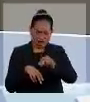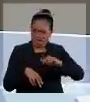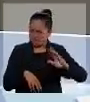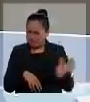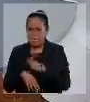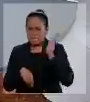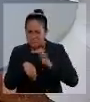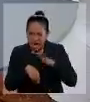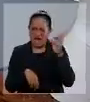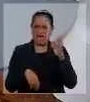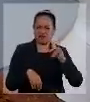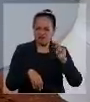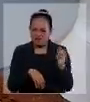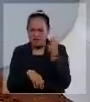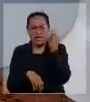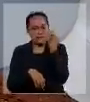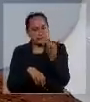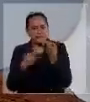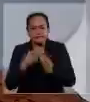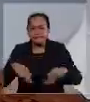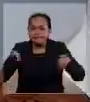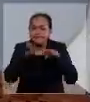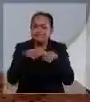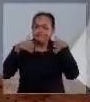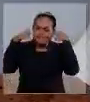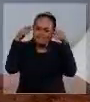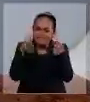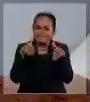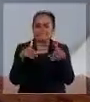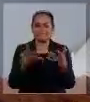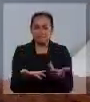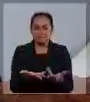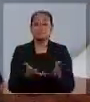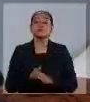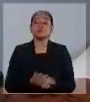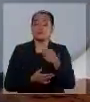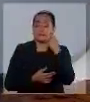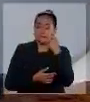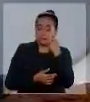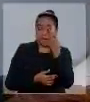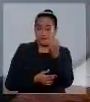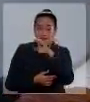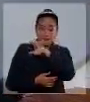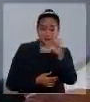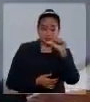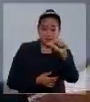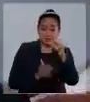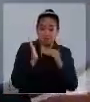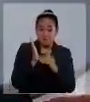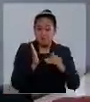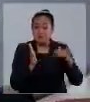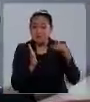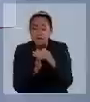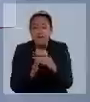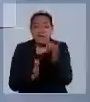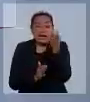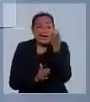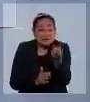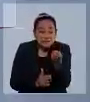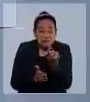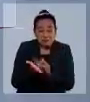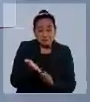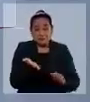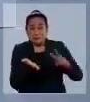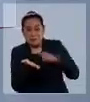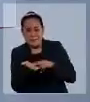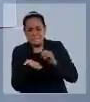potencializar. Solamente el programa México Conectado tiene 916 millones en el presupuesto. Hay que duplicarlo.